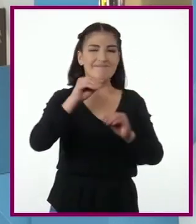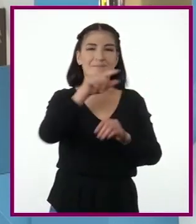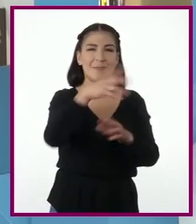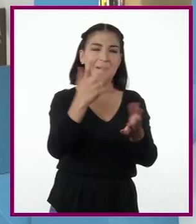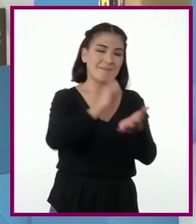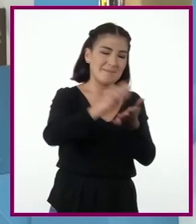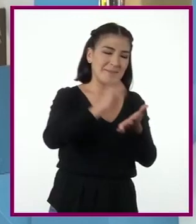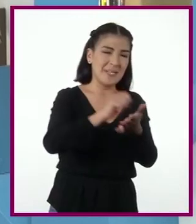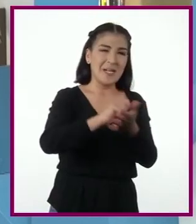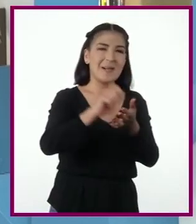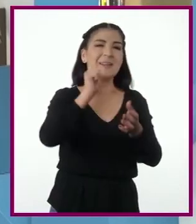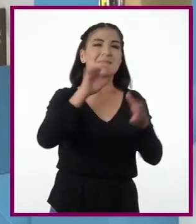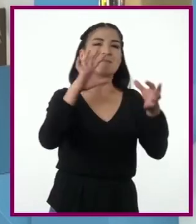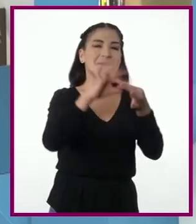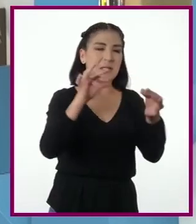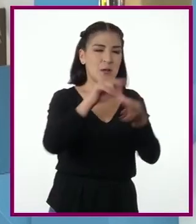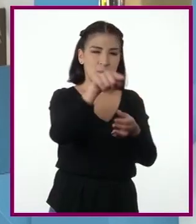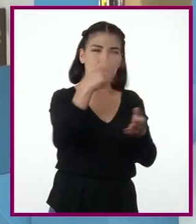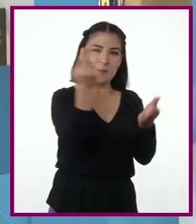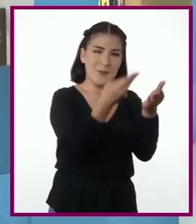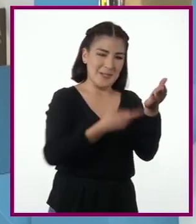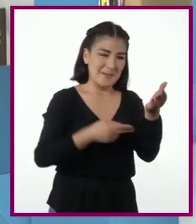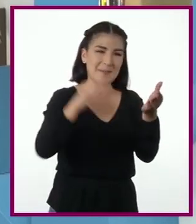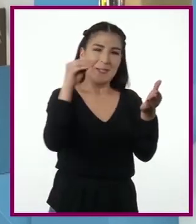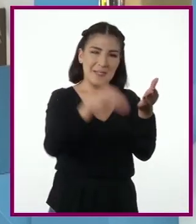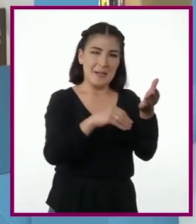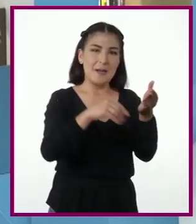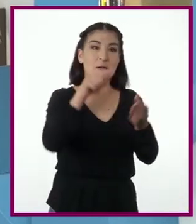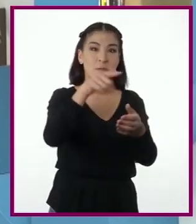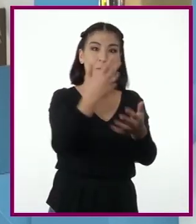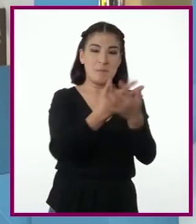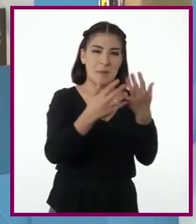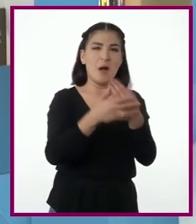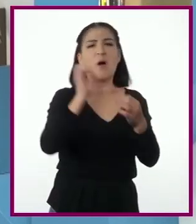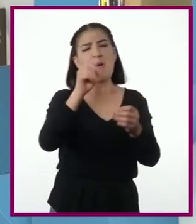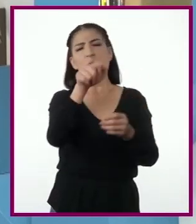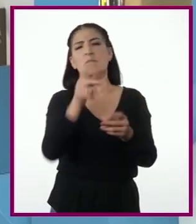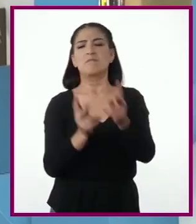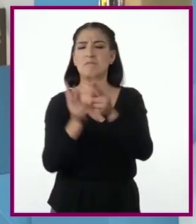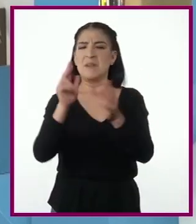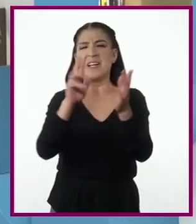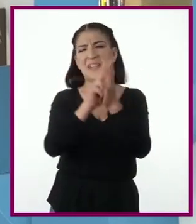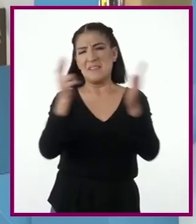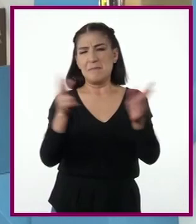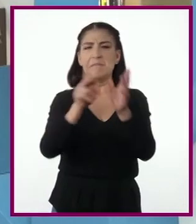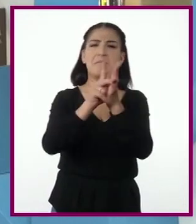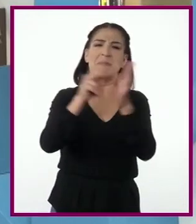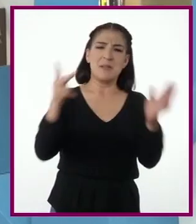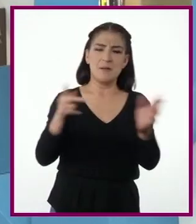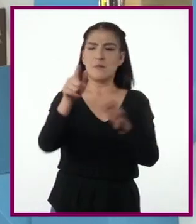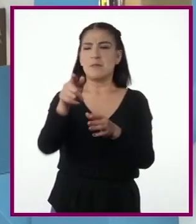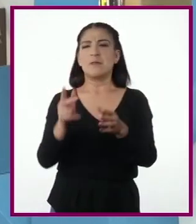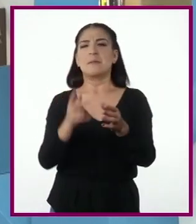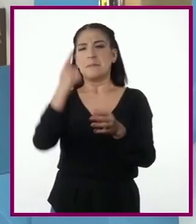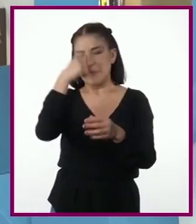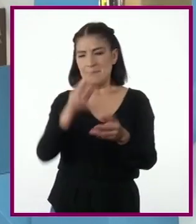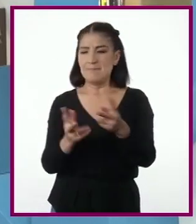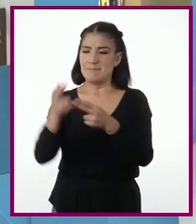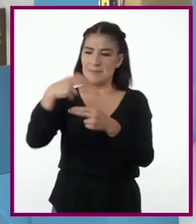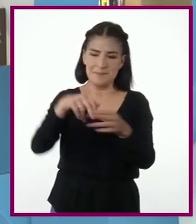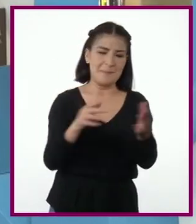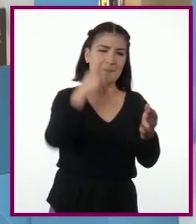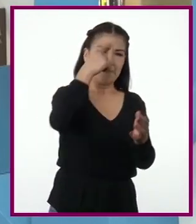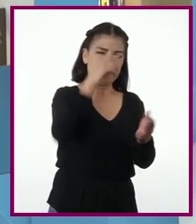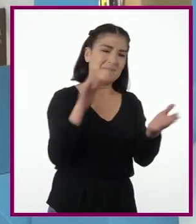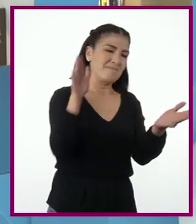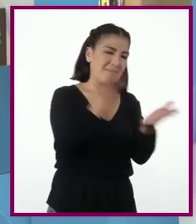descripción. Agrega un dibujo elaborado a mano o con recortes de revistas y periódico para hacer más